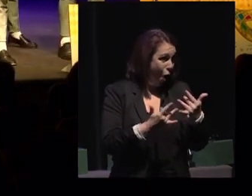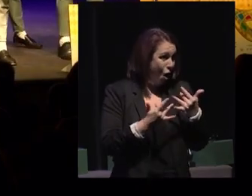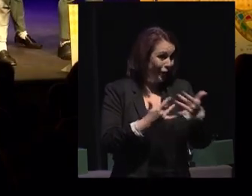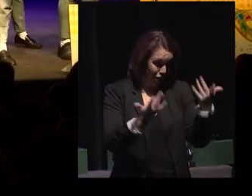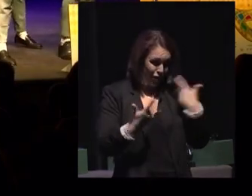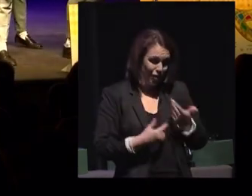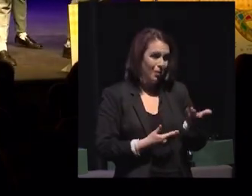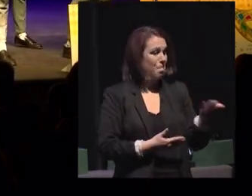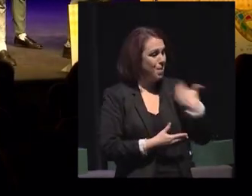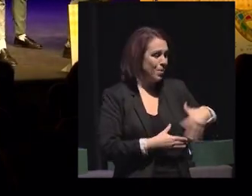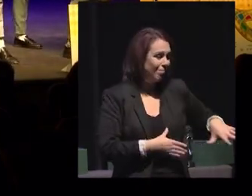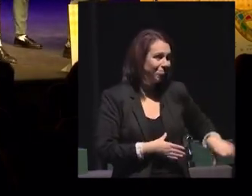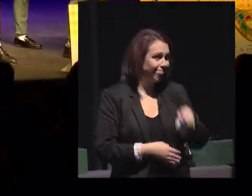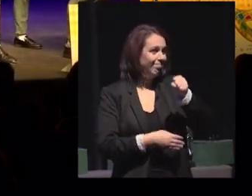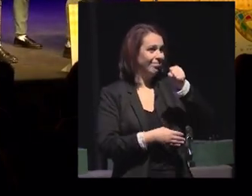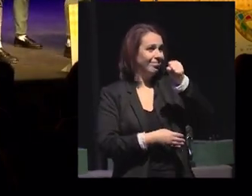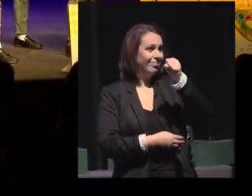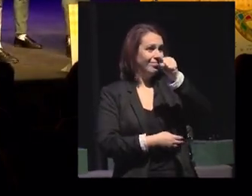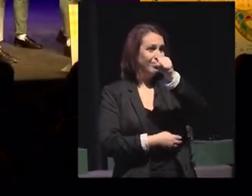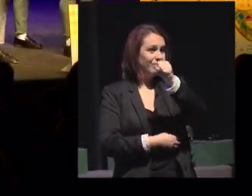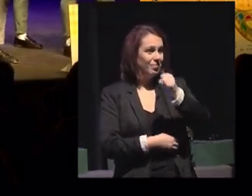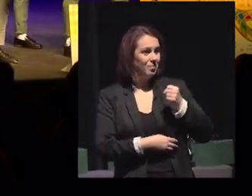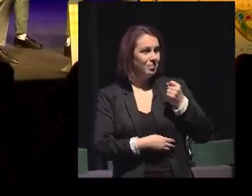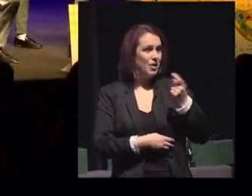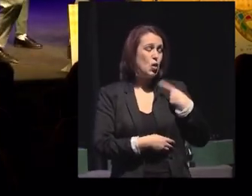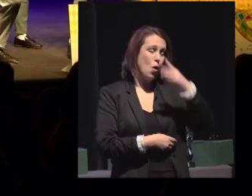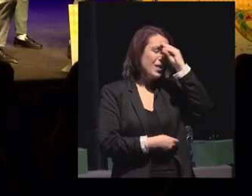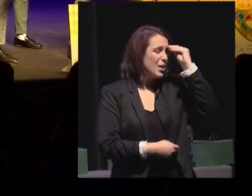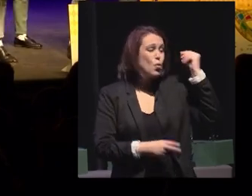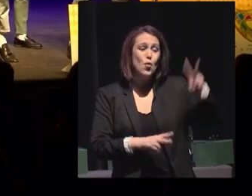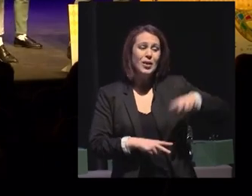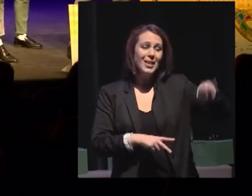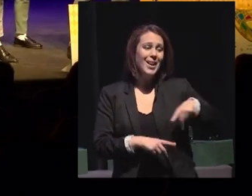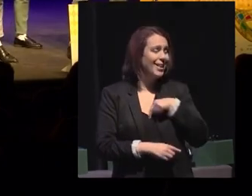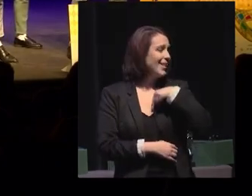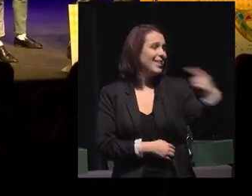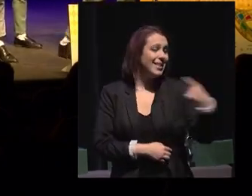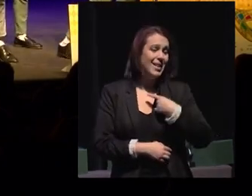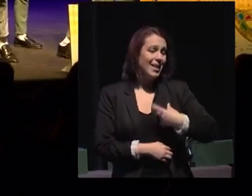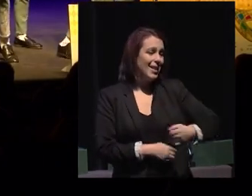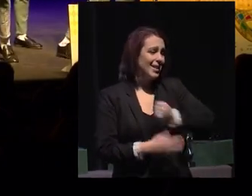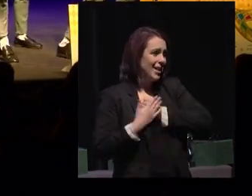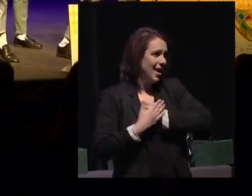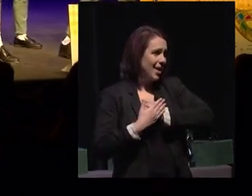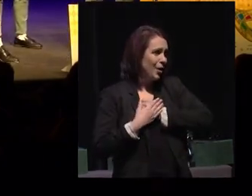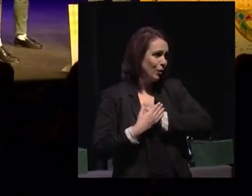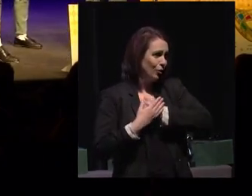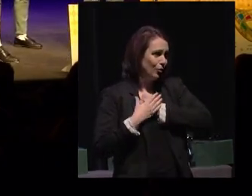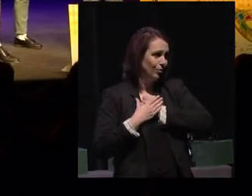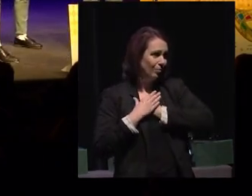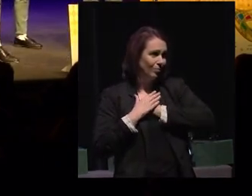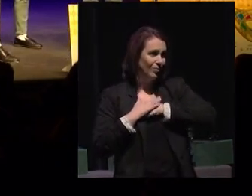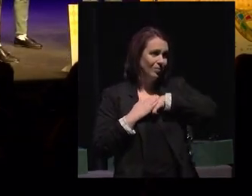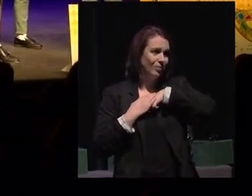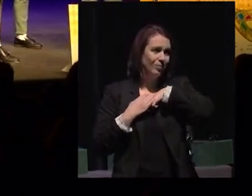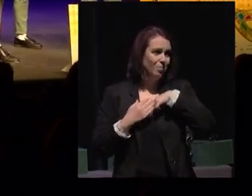dan sueños de mi mano, agárrate. No olvides nunca lo que te quiero.